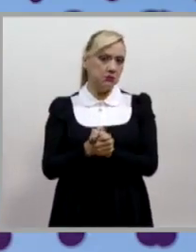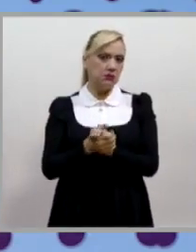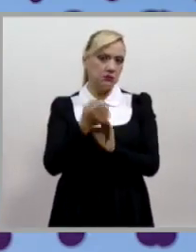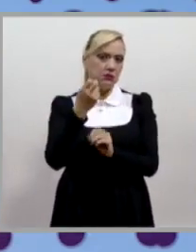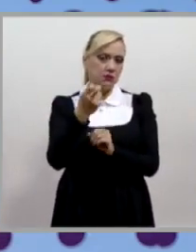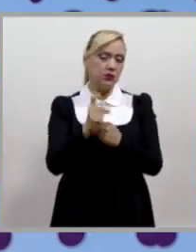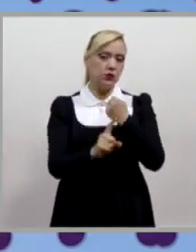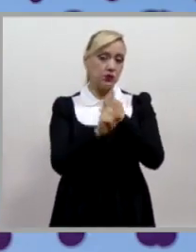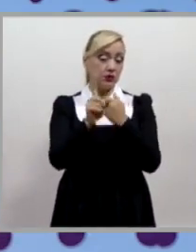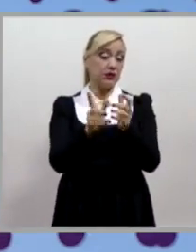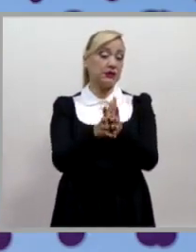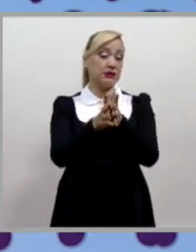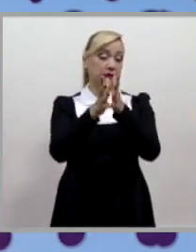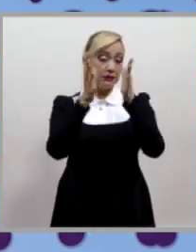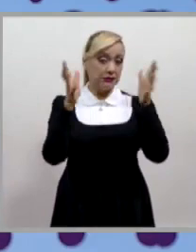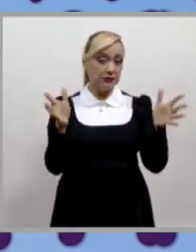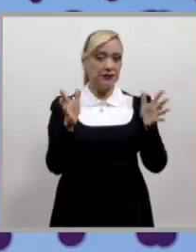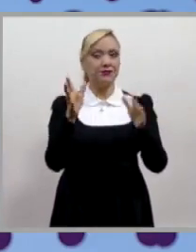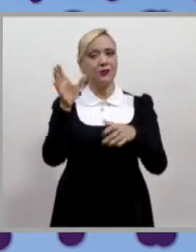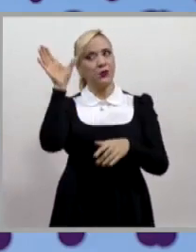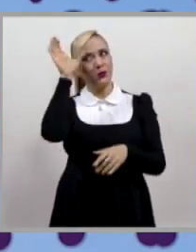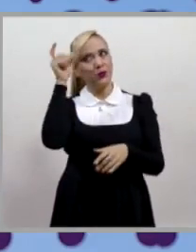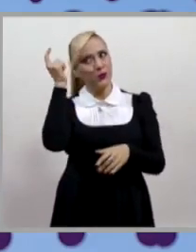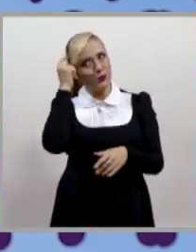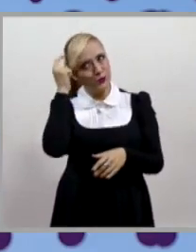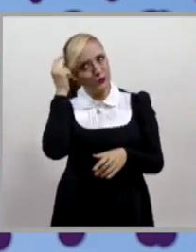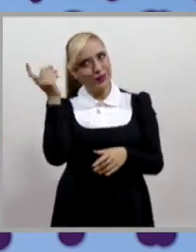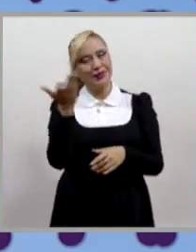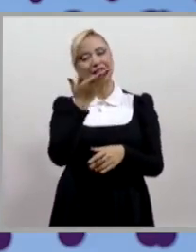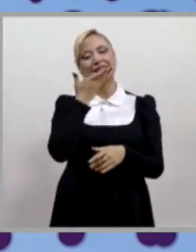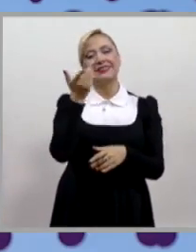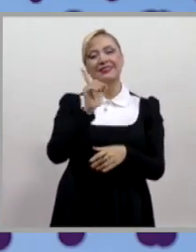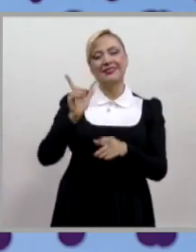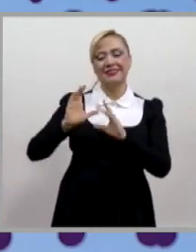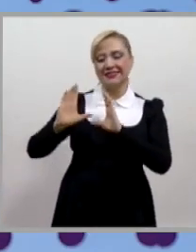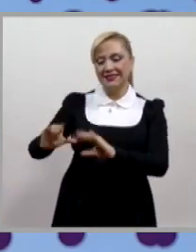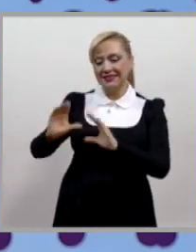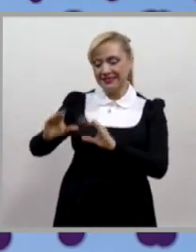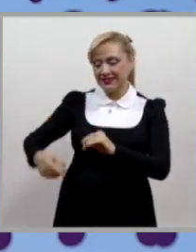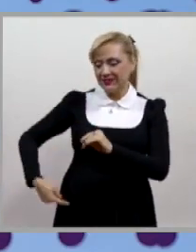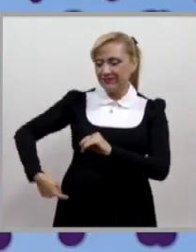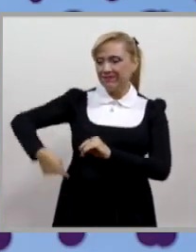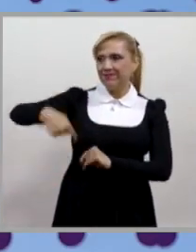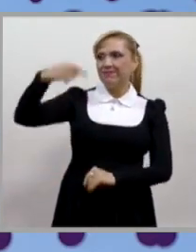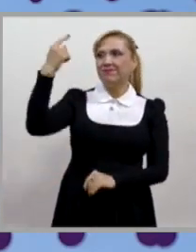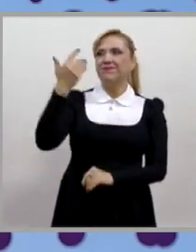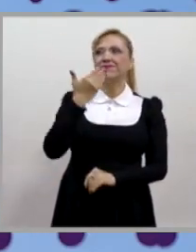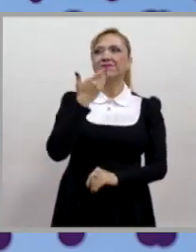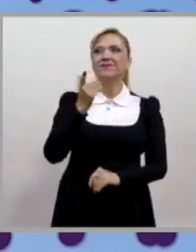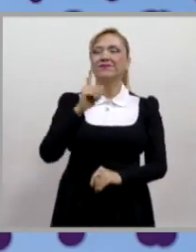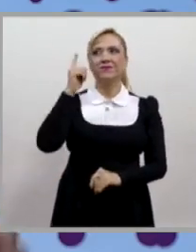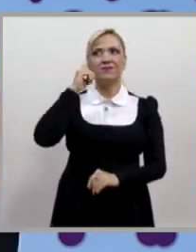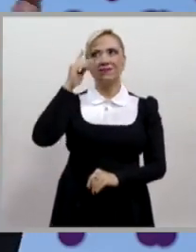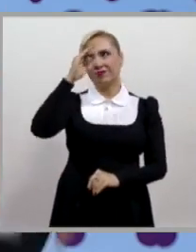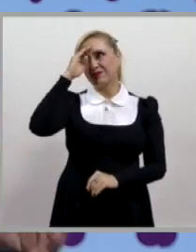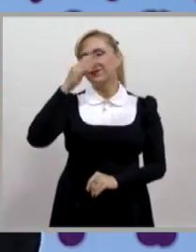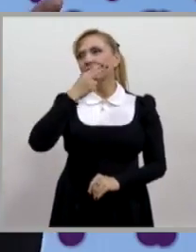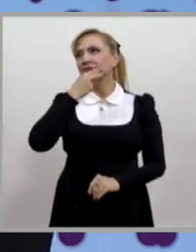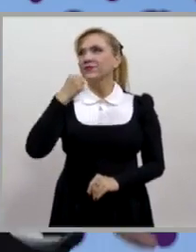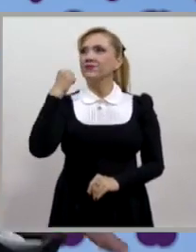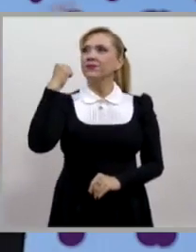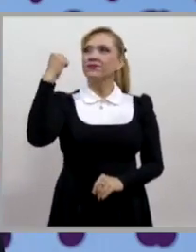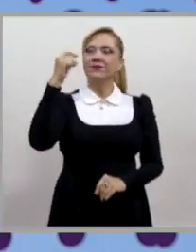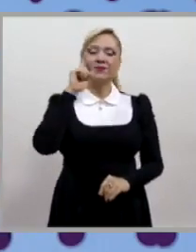que hay un reto muy grande que tiene que ver con la cultura y eso me sirve de introducción al otro tema. Es decir, no basta que las instituciones